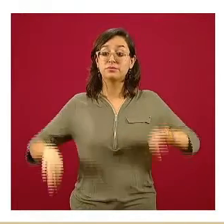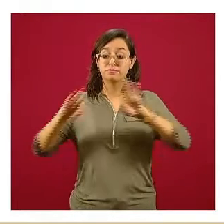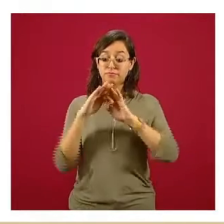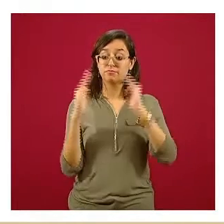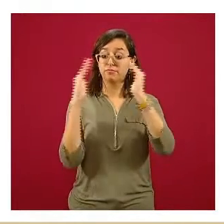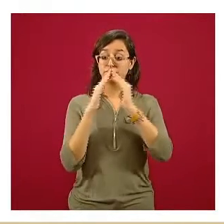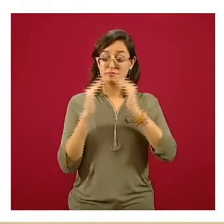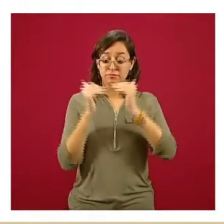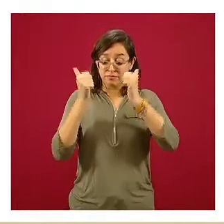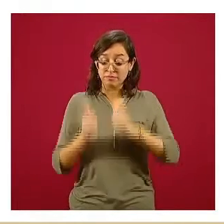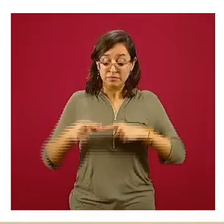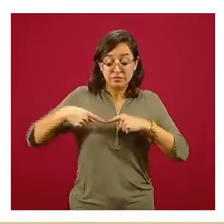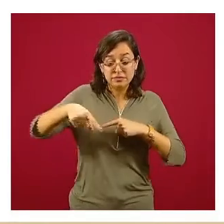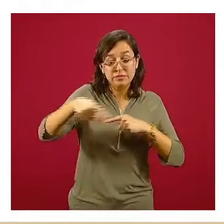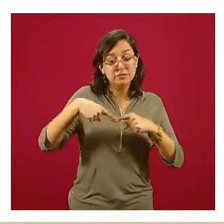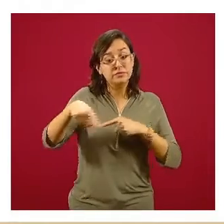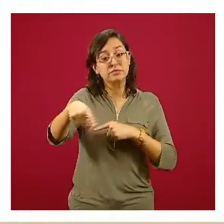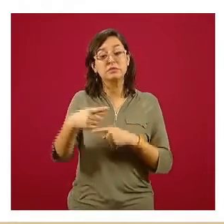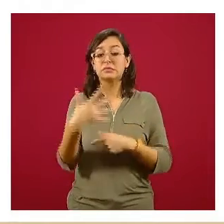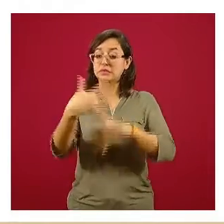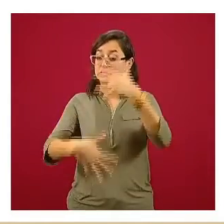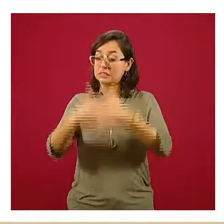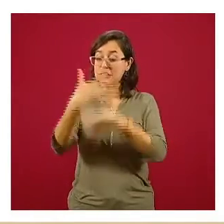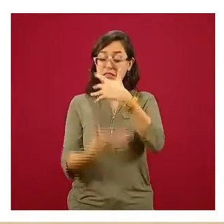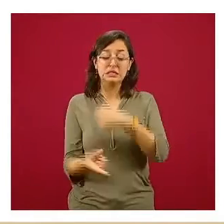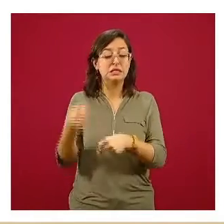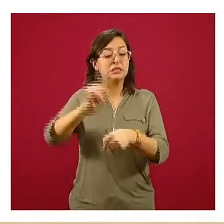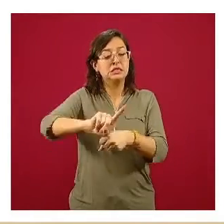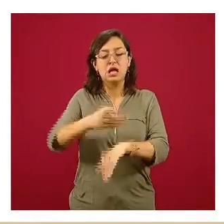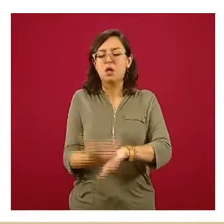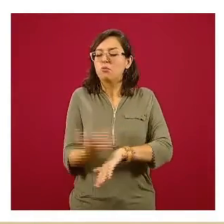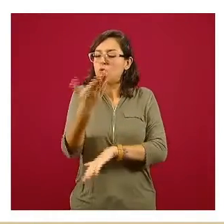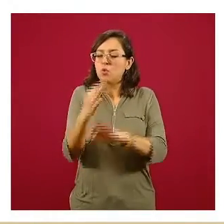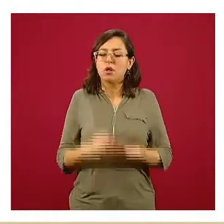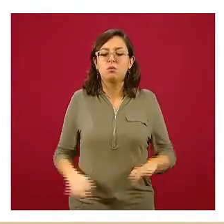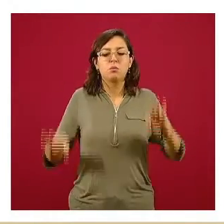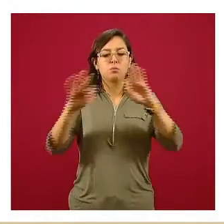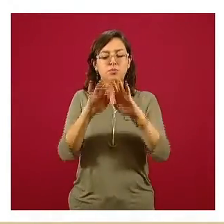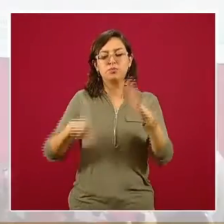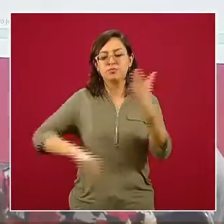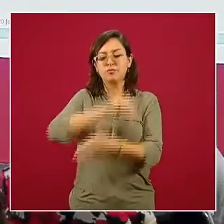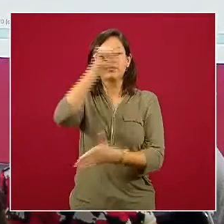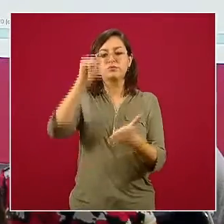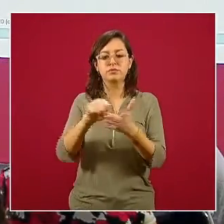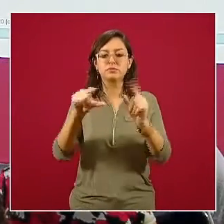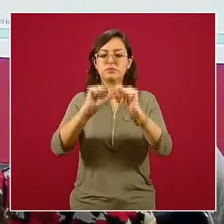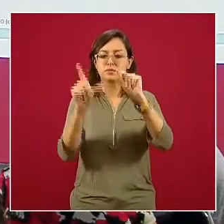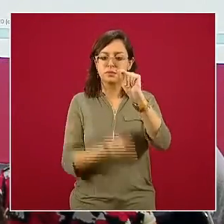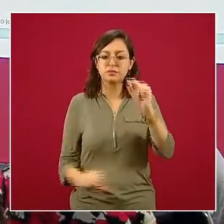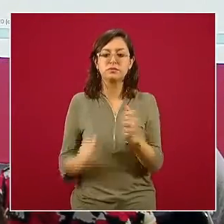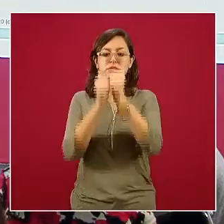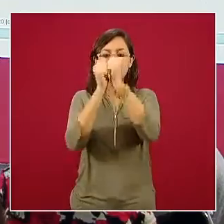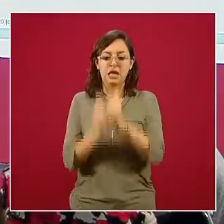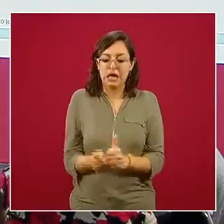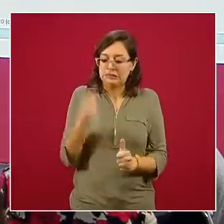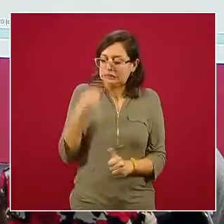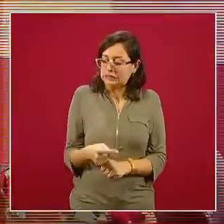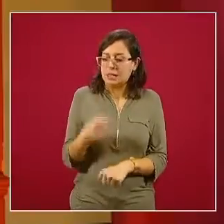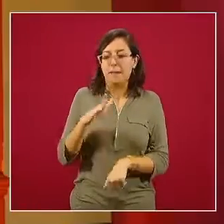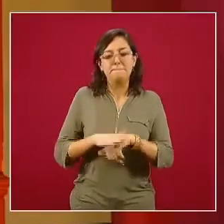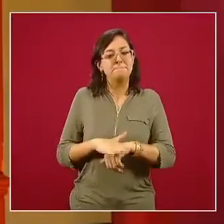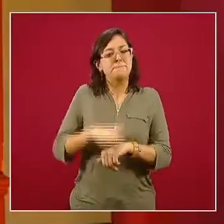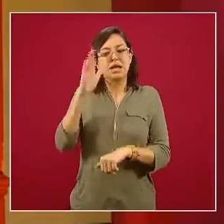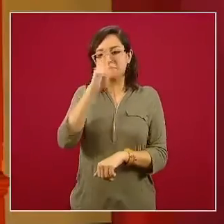casa. Estos 15 días son especialmente valiosos en la zona metropolitana del Valle de México, donde tenemos la